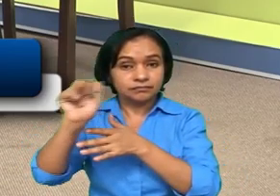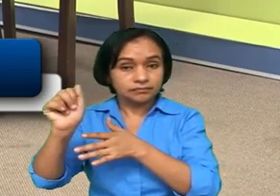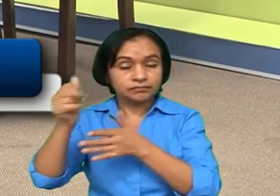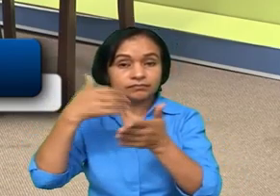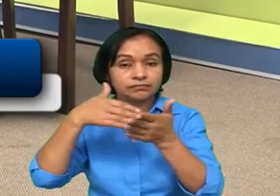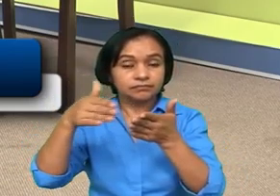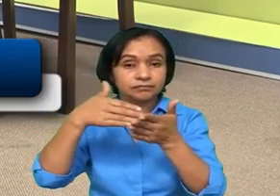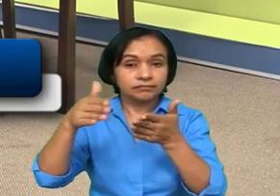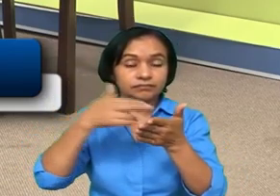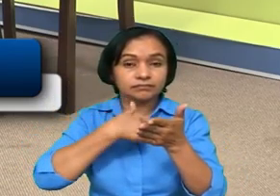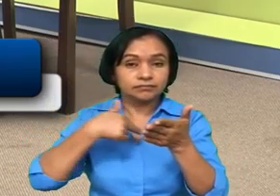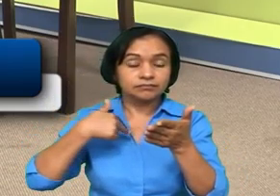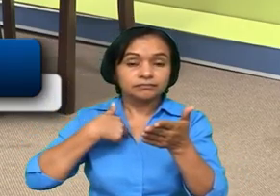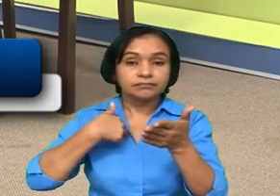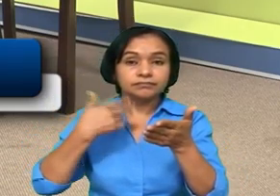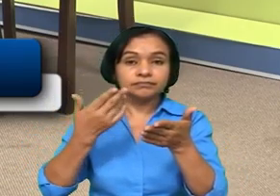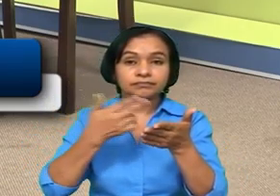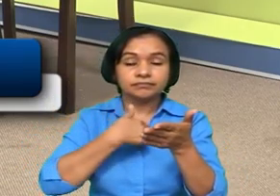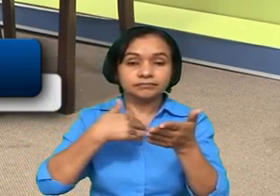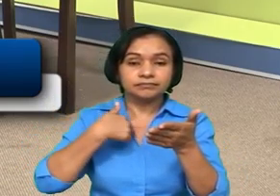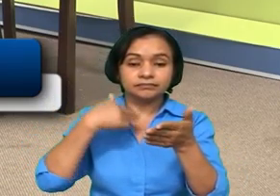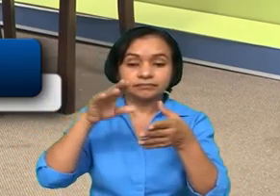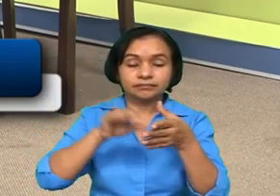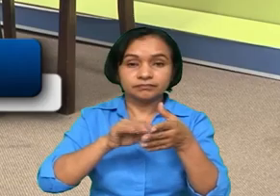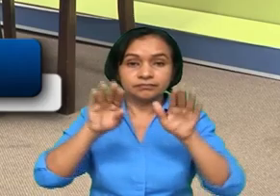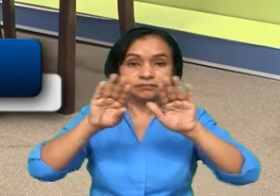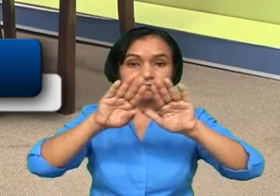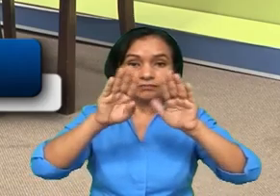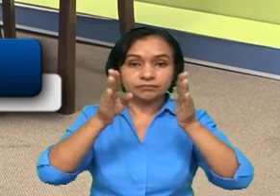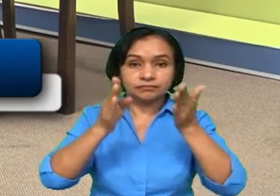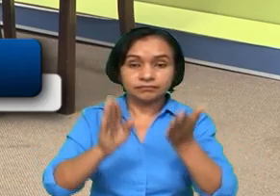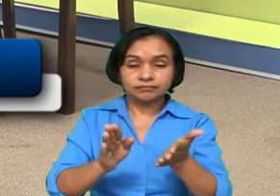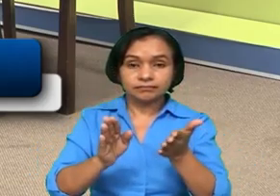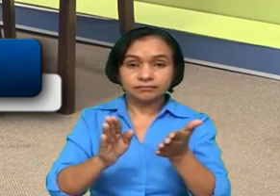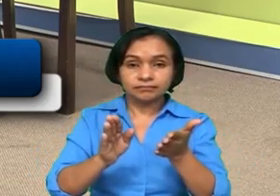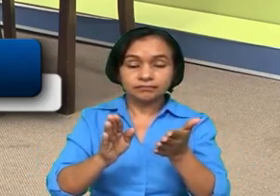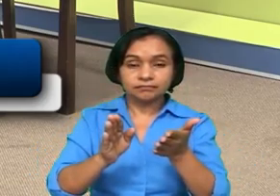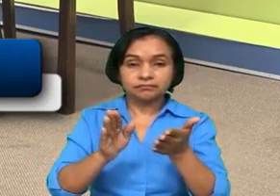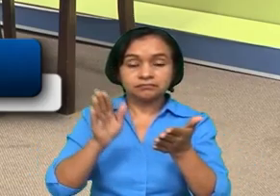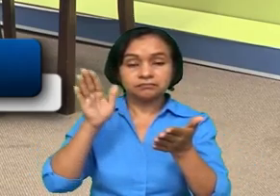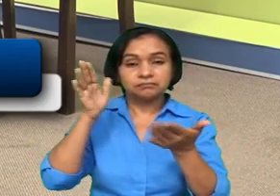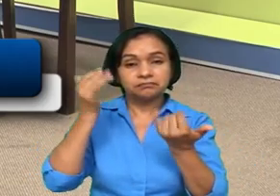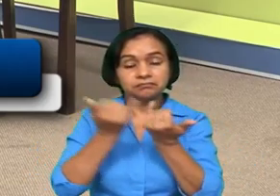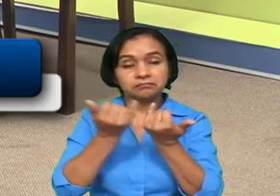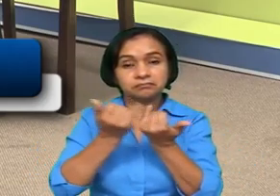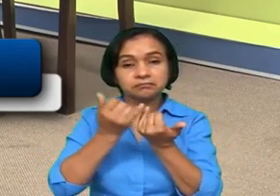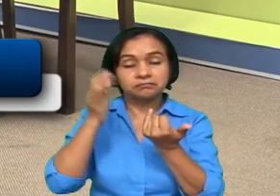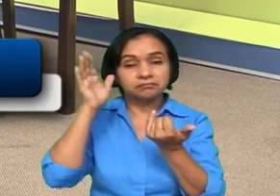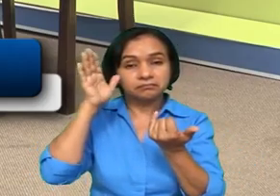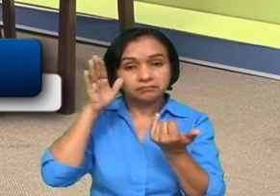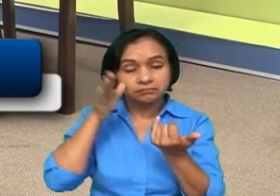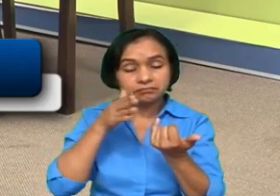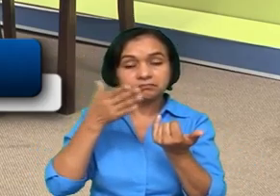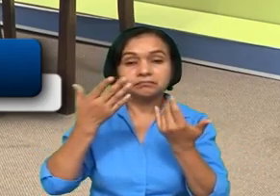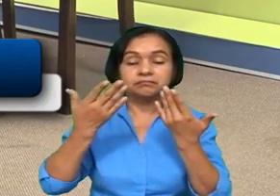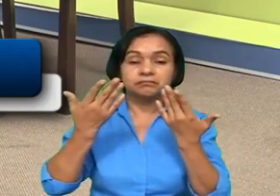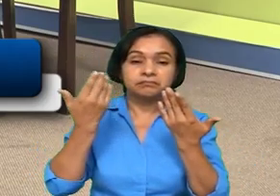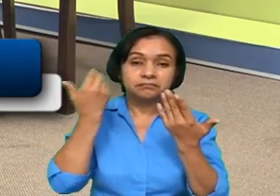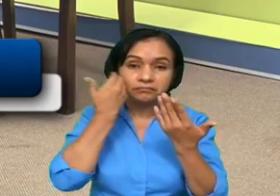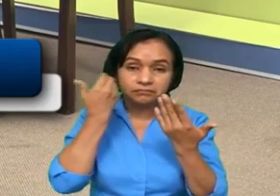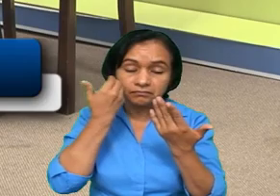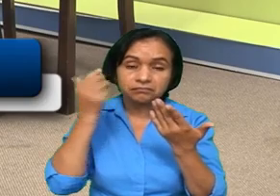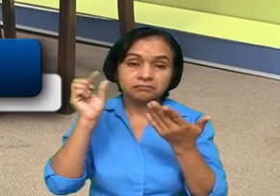va a colonizar. Y si la mujer, por ejemplo, está inmunodeprimida, es decir, las defensas bajas, te